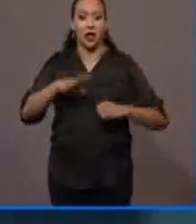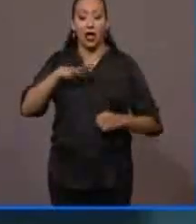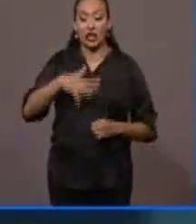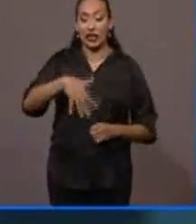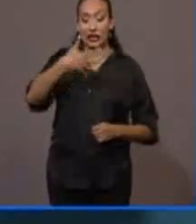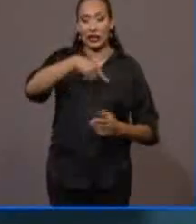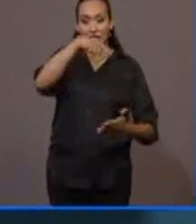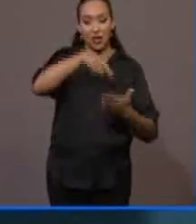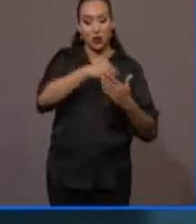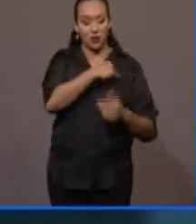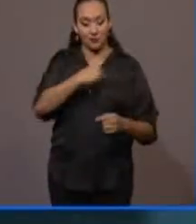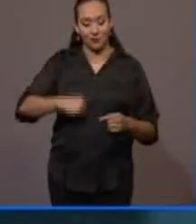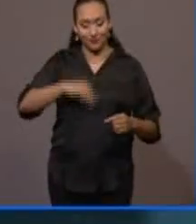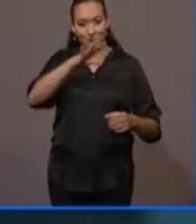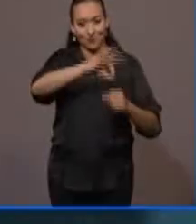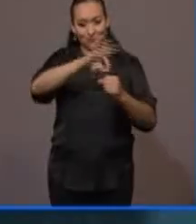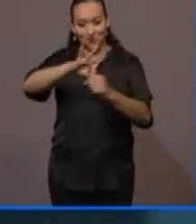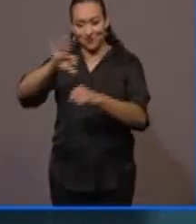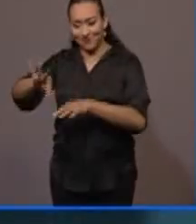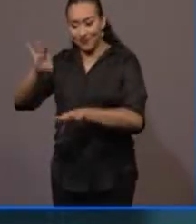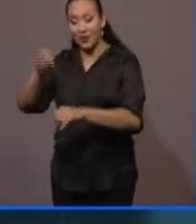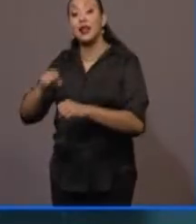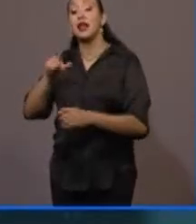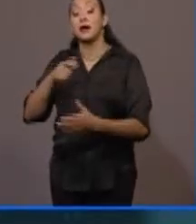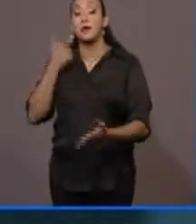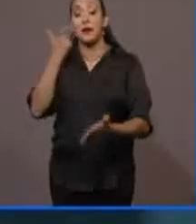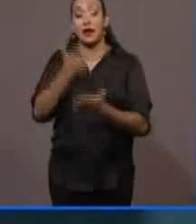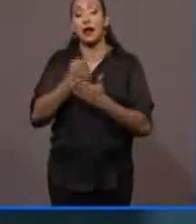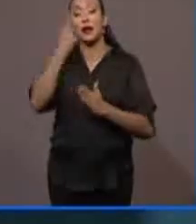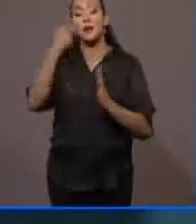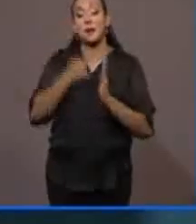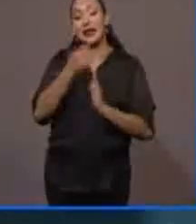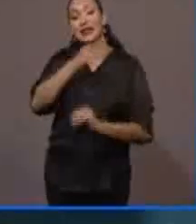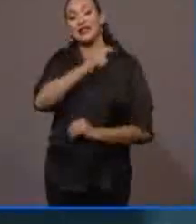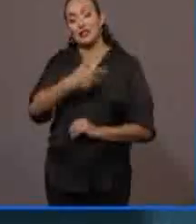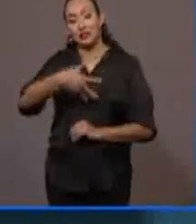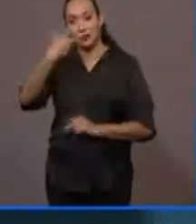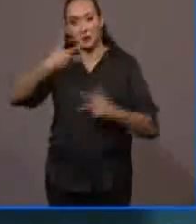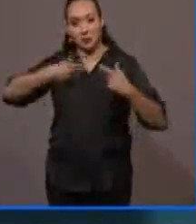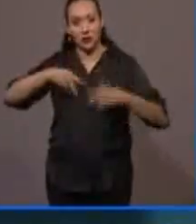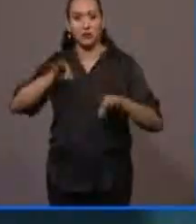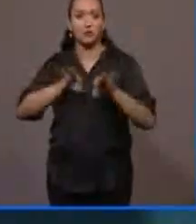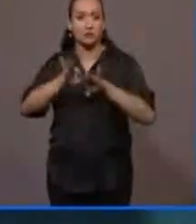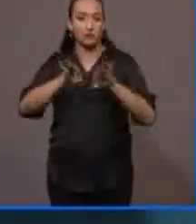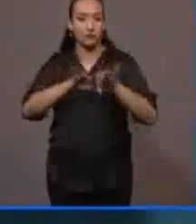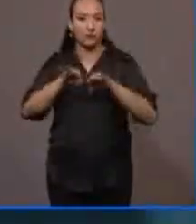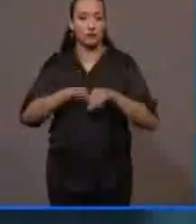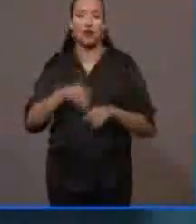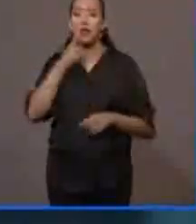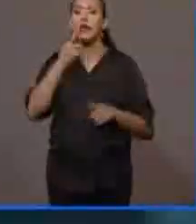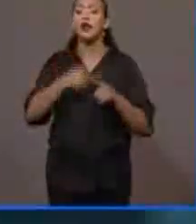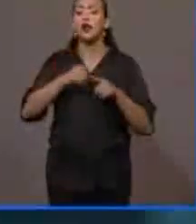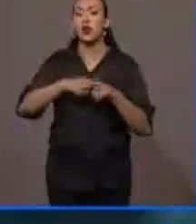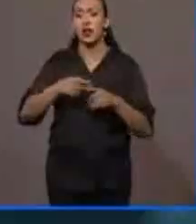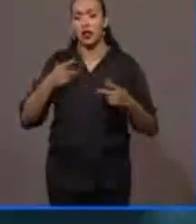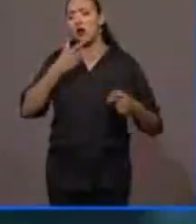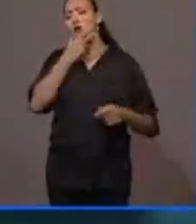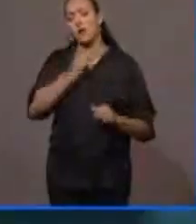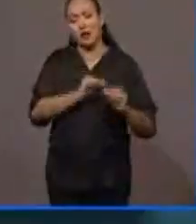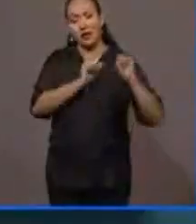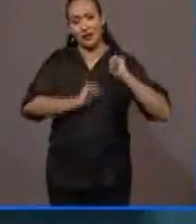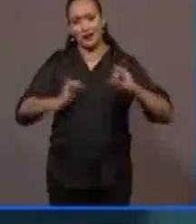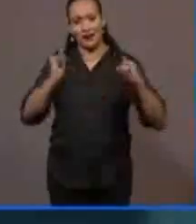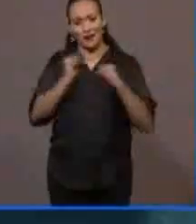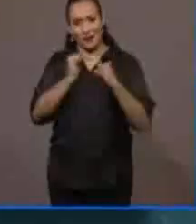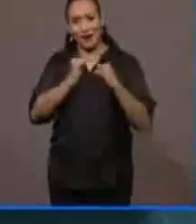15 consejos municipales y la contratación de 1.115 capacitadores electorales, aseguró el consejero presidente del